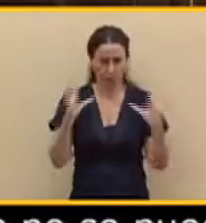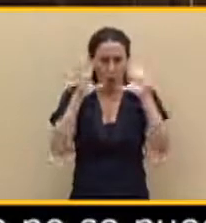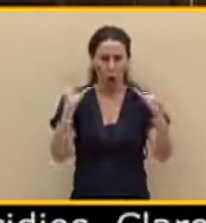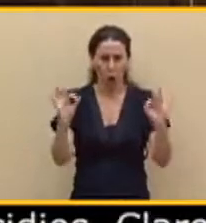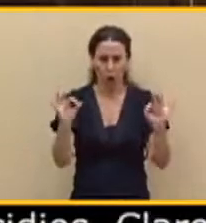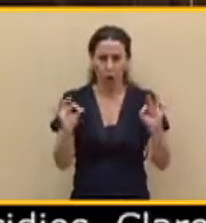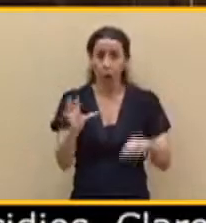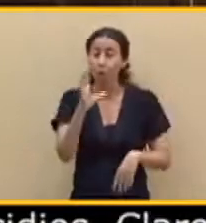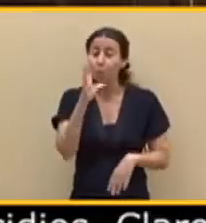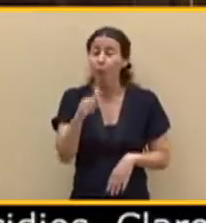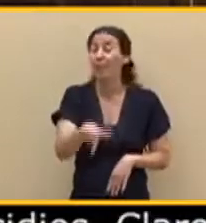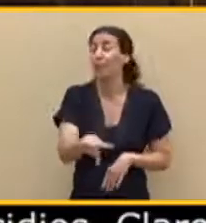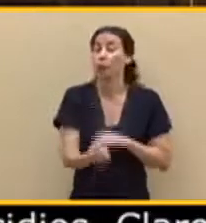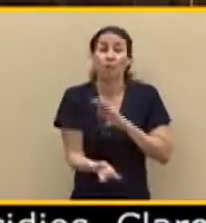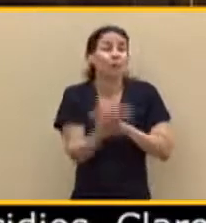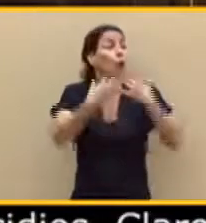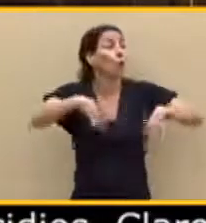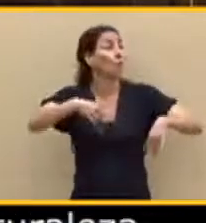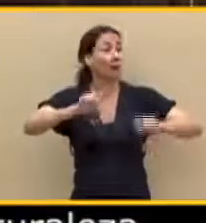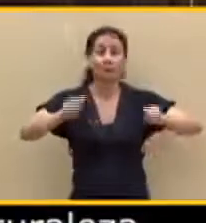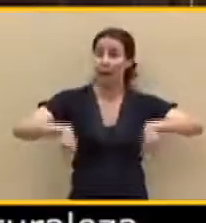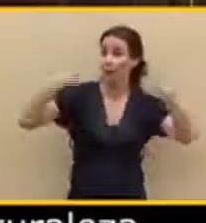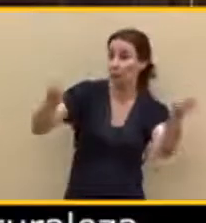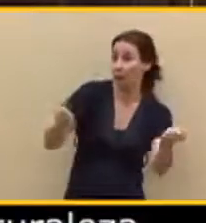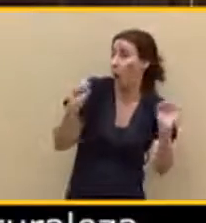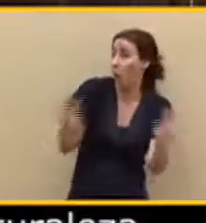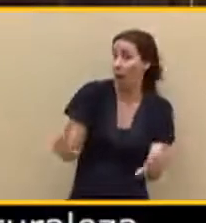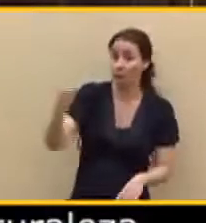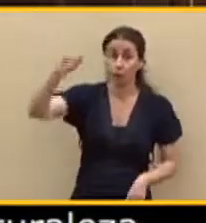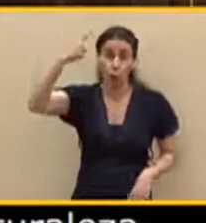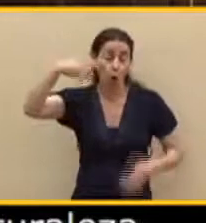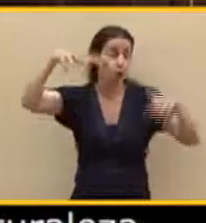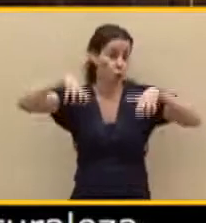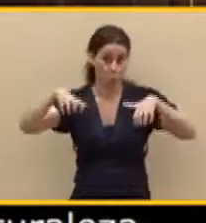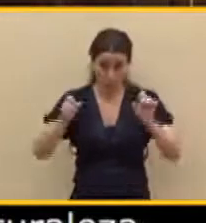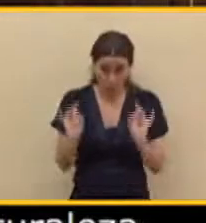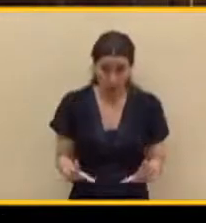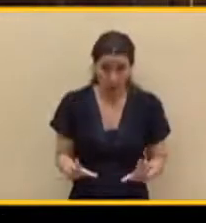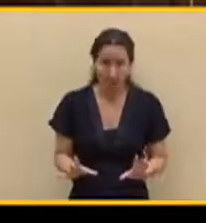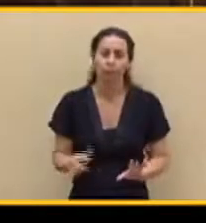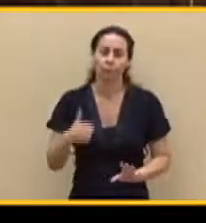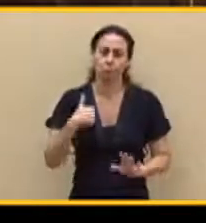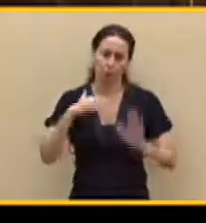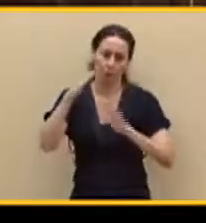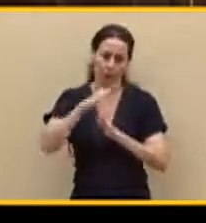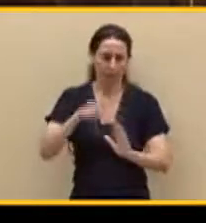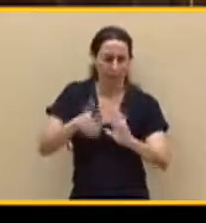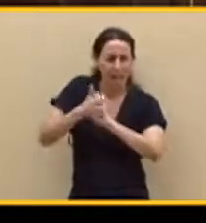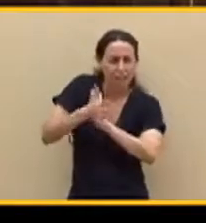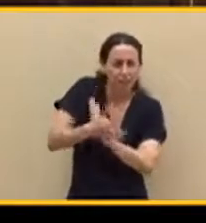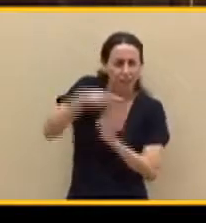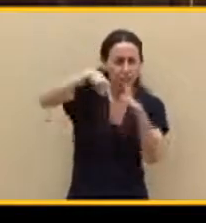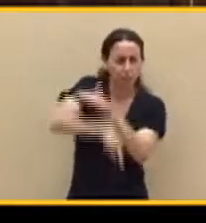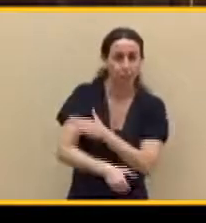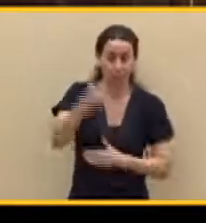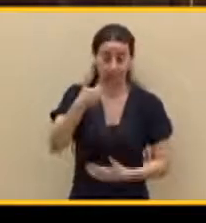naturaleza, ¿verdad? Como la lluvia o como el sol. Yo me voy a detener en explicar esto. Miren, ustedes argumentan que la